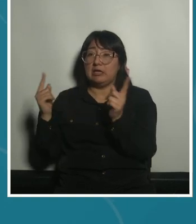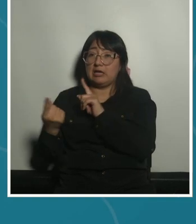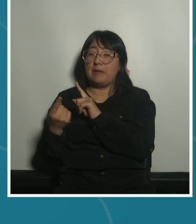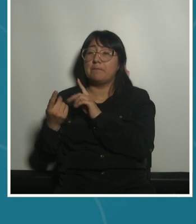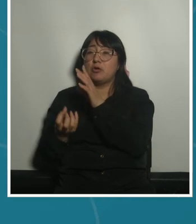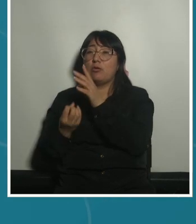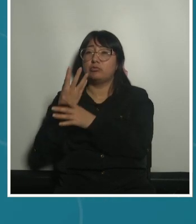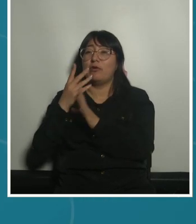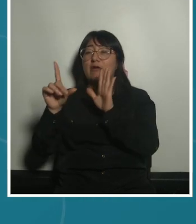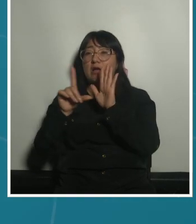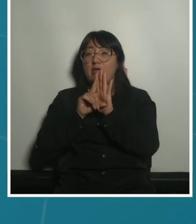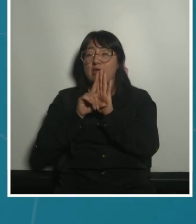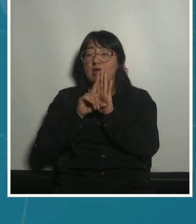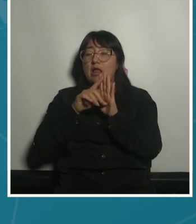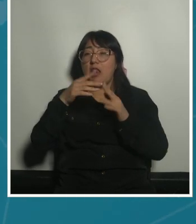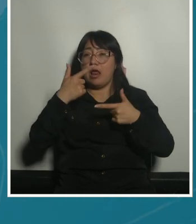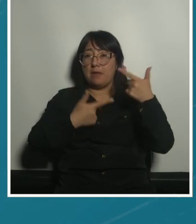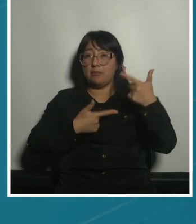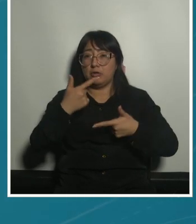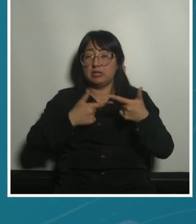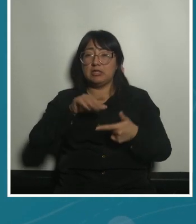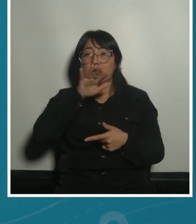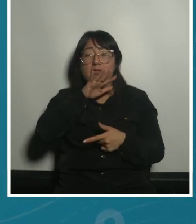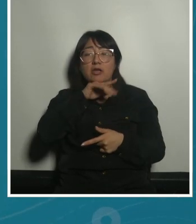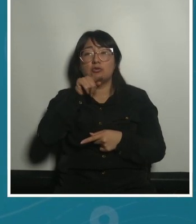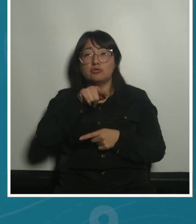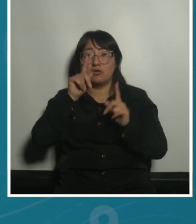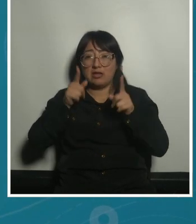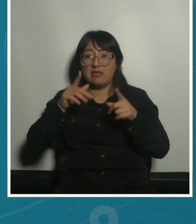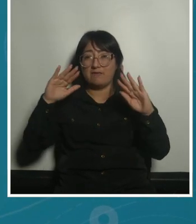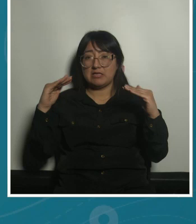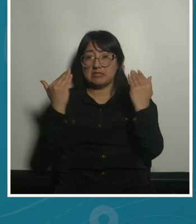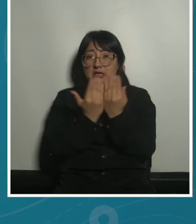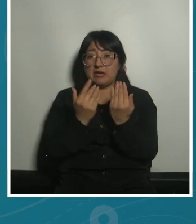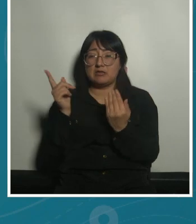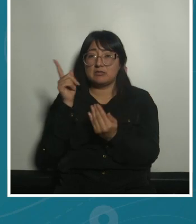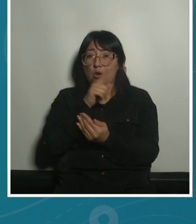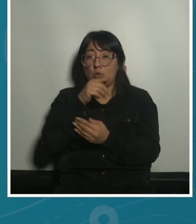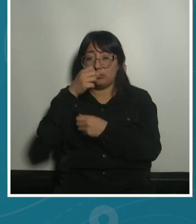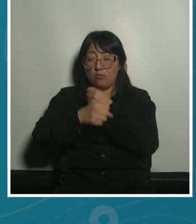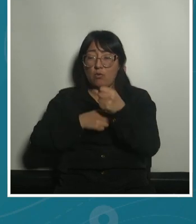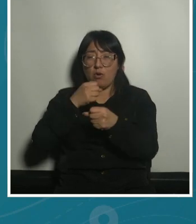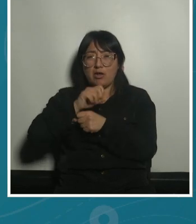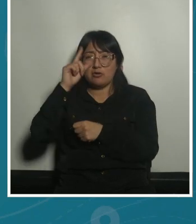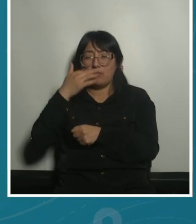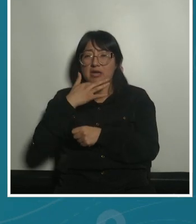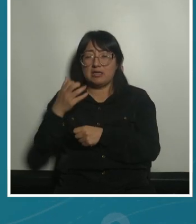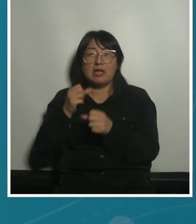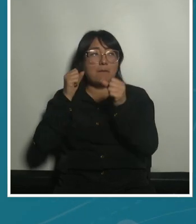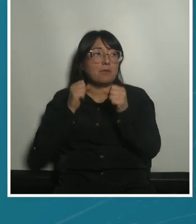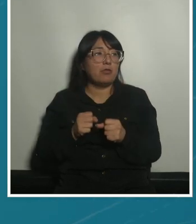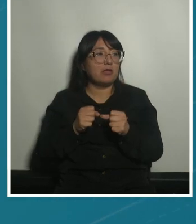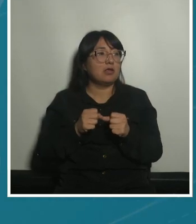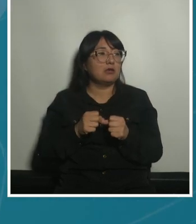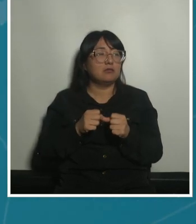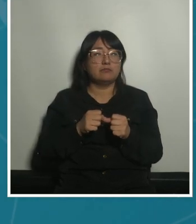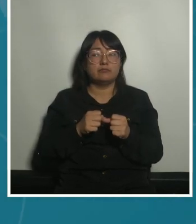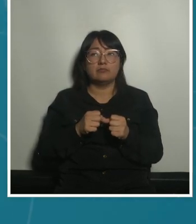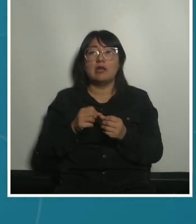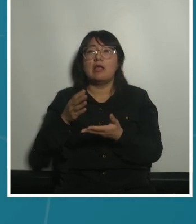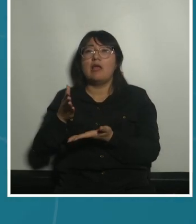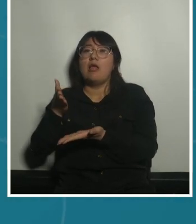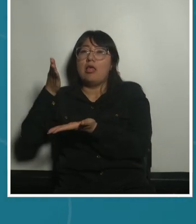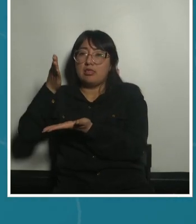Política Nacional de Uso del Borde Costero, que debería cerrarse a fines de año para poder transferir a la toma de